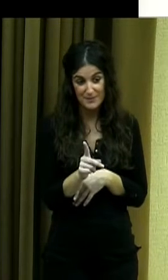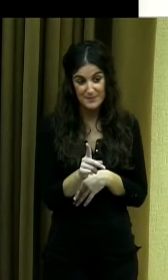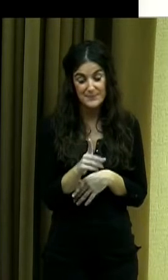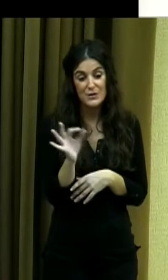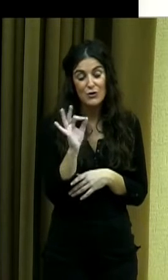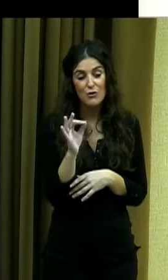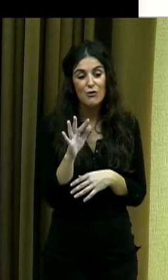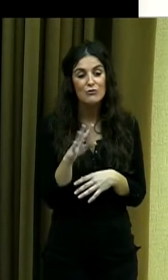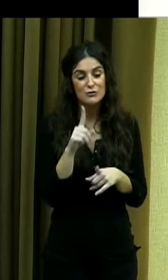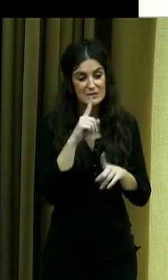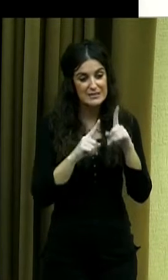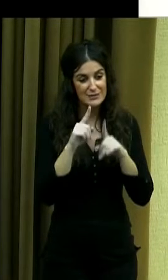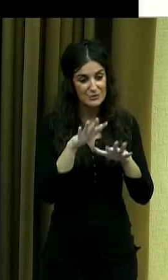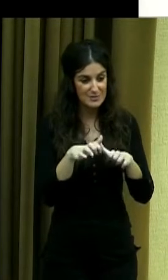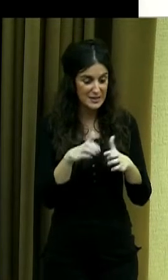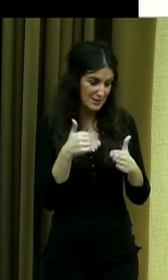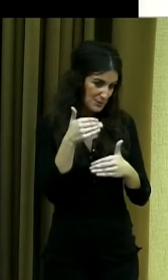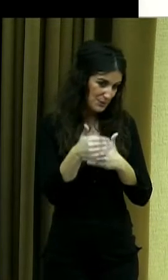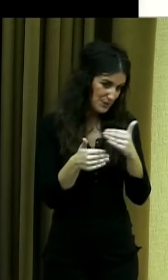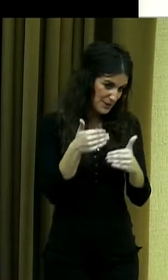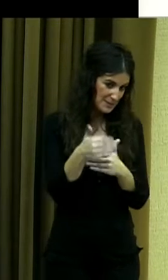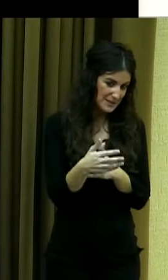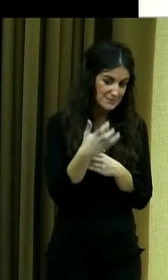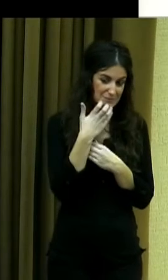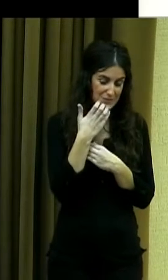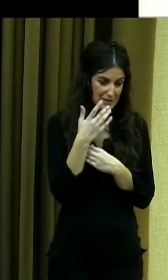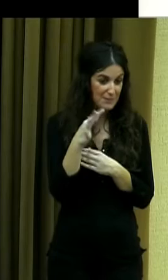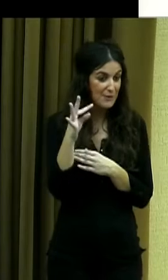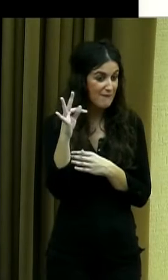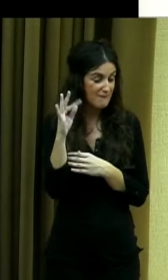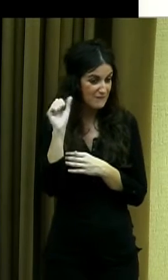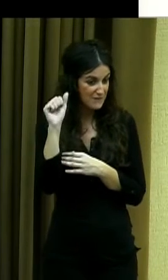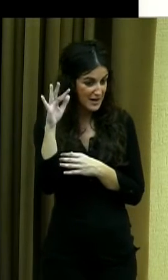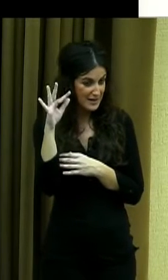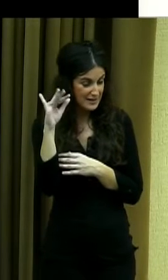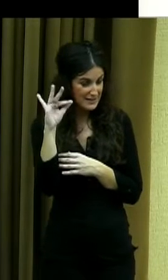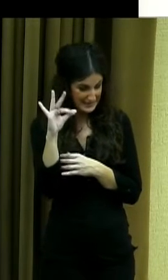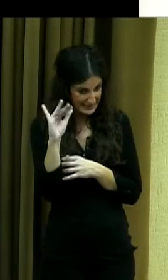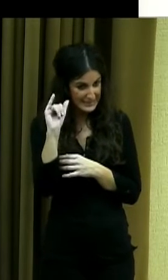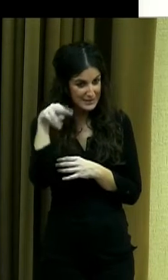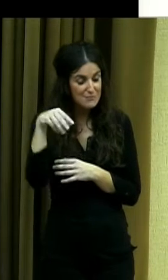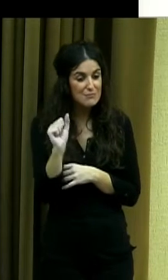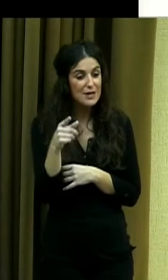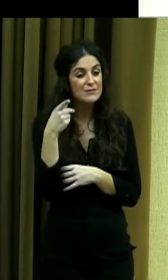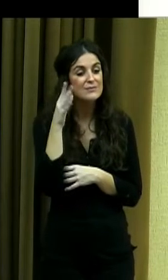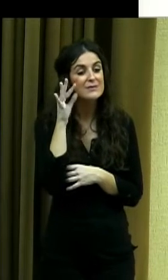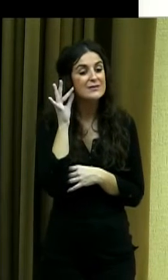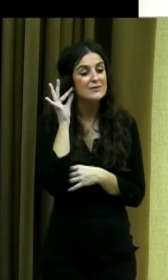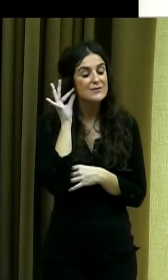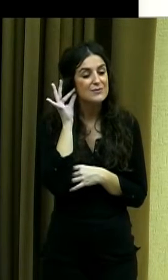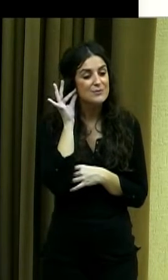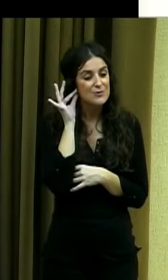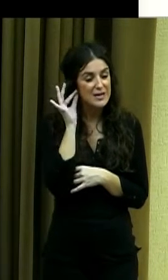trastorno de aprendizaje procedimental. Os pongo otro ejemplo de Fátima. Es una niña que siempre ha tenido una